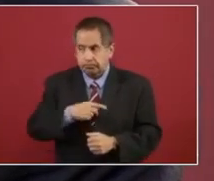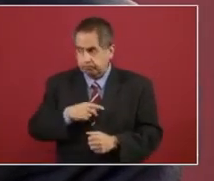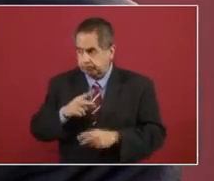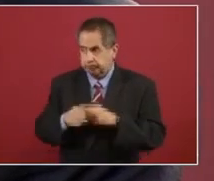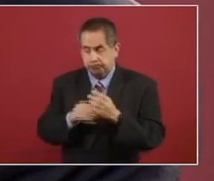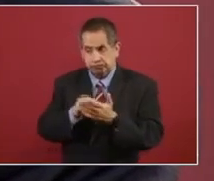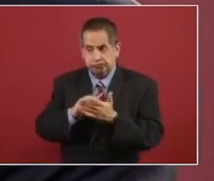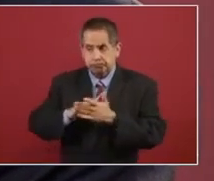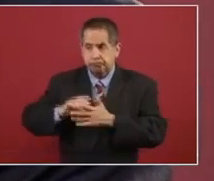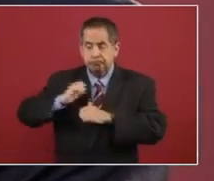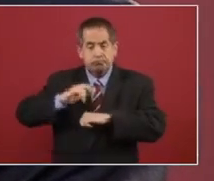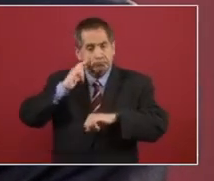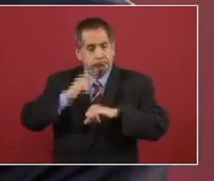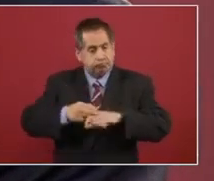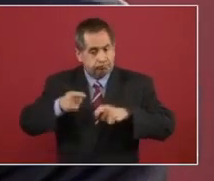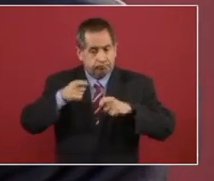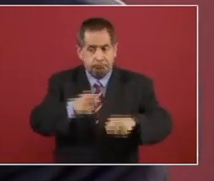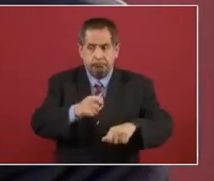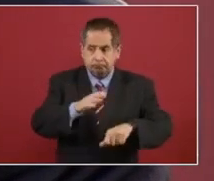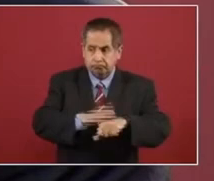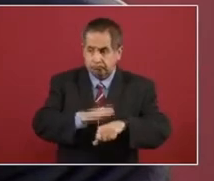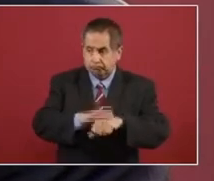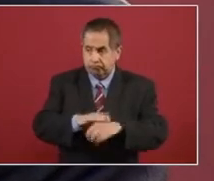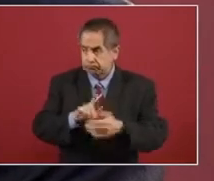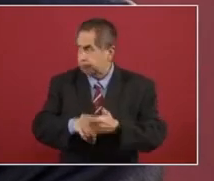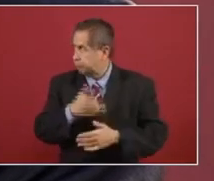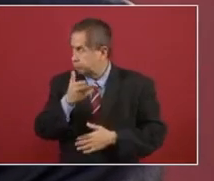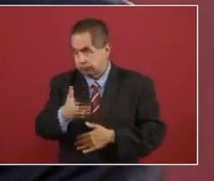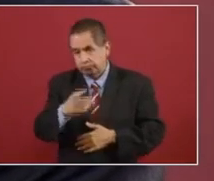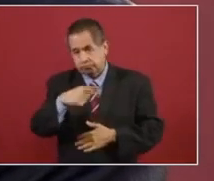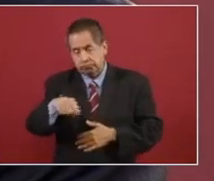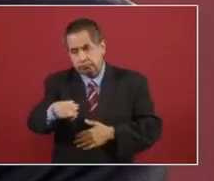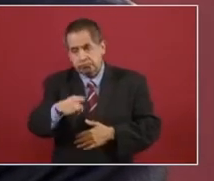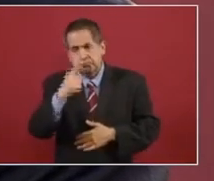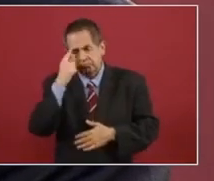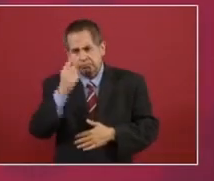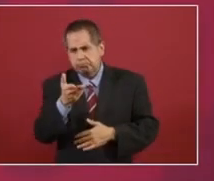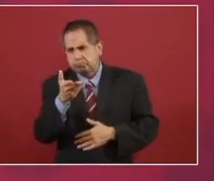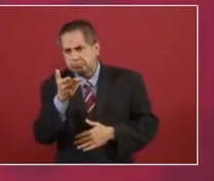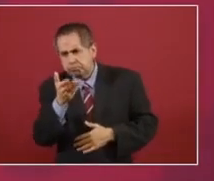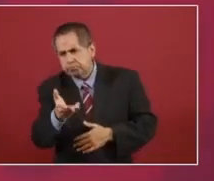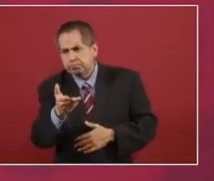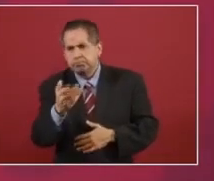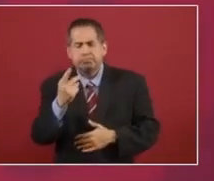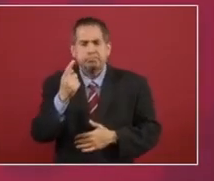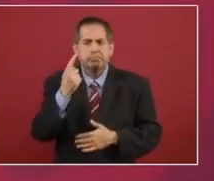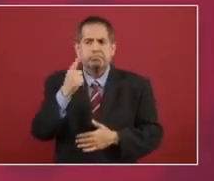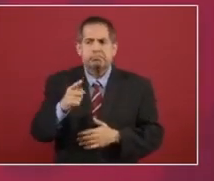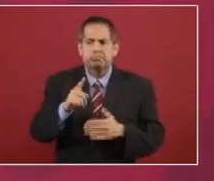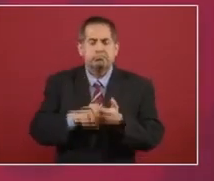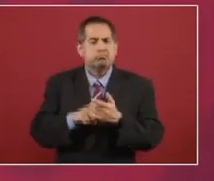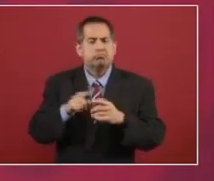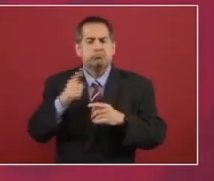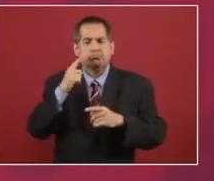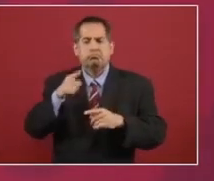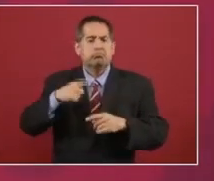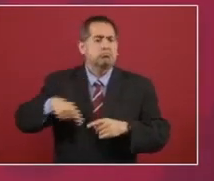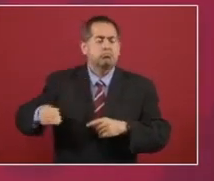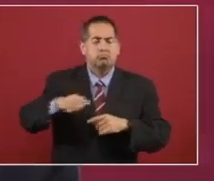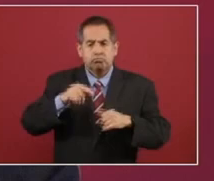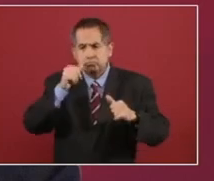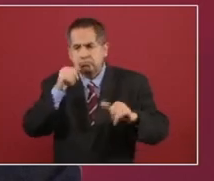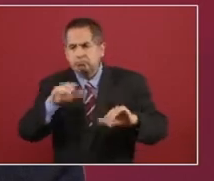la encomienda, se les pide, se les solicita que